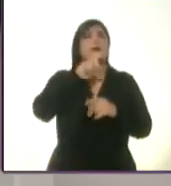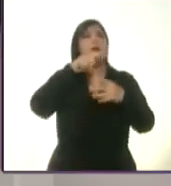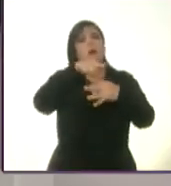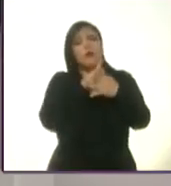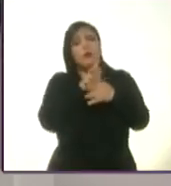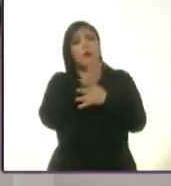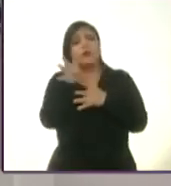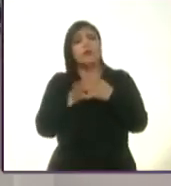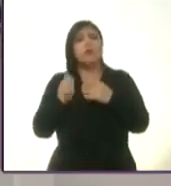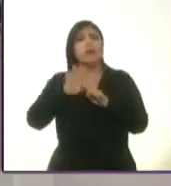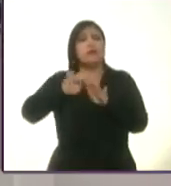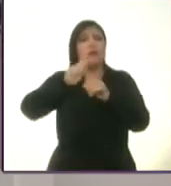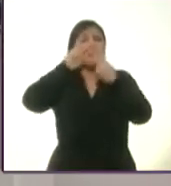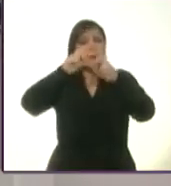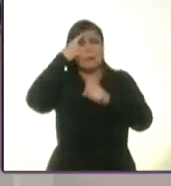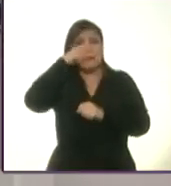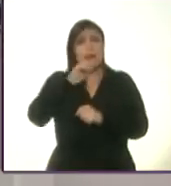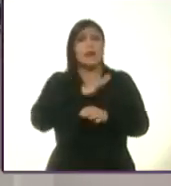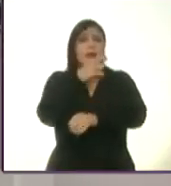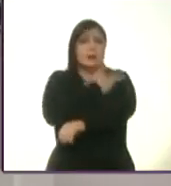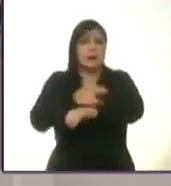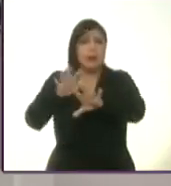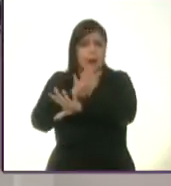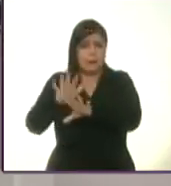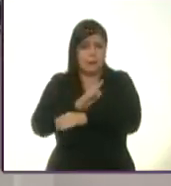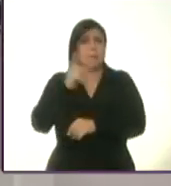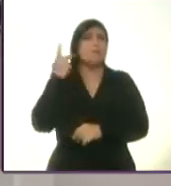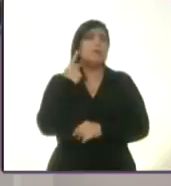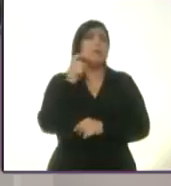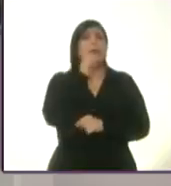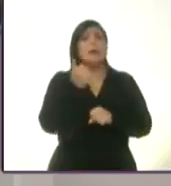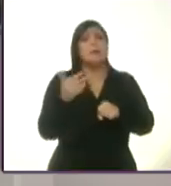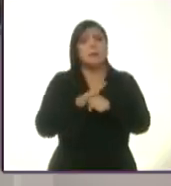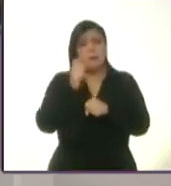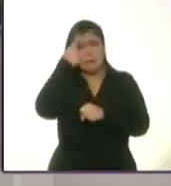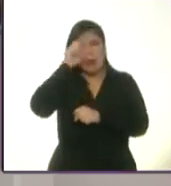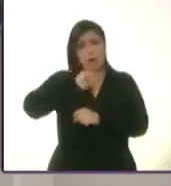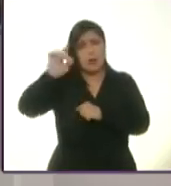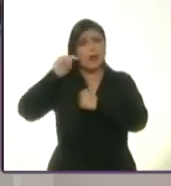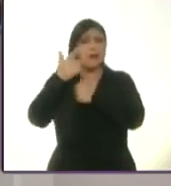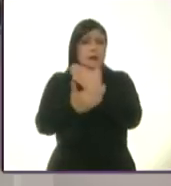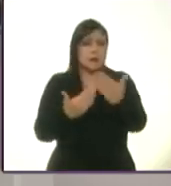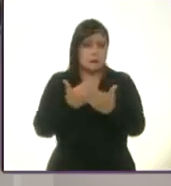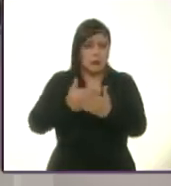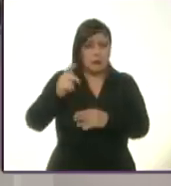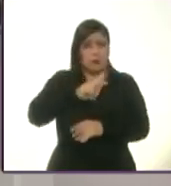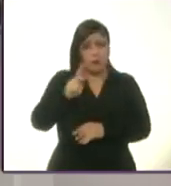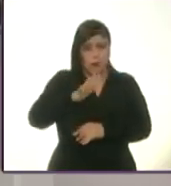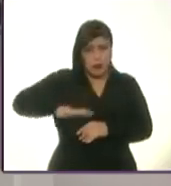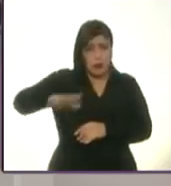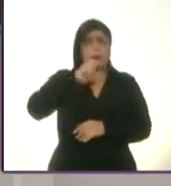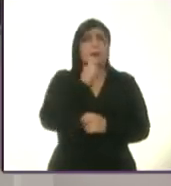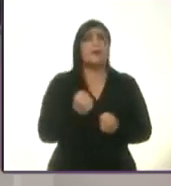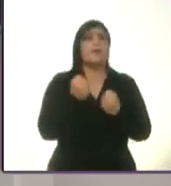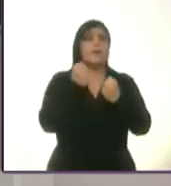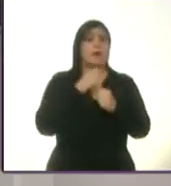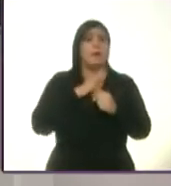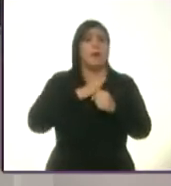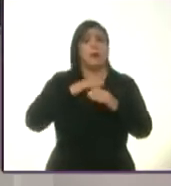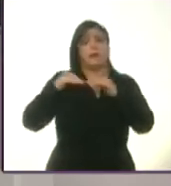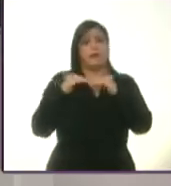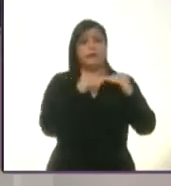son reforma política y administrativa profesionalización del servicio público el cimiento de la democracia y